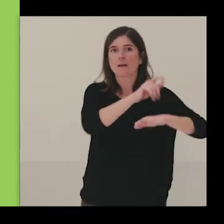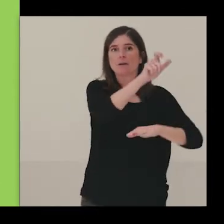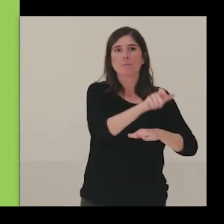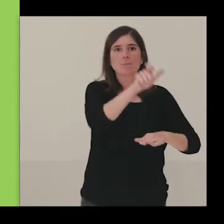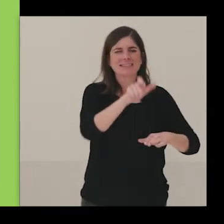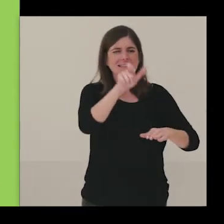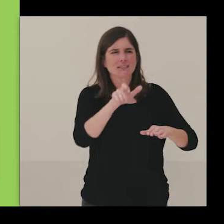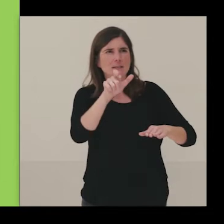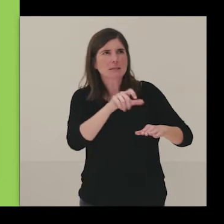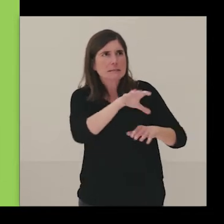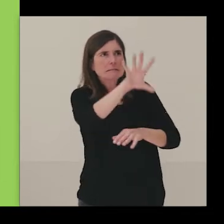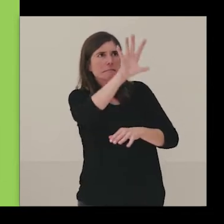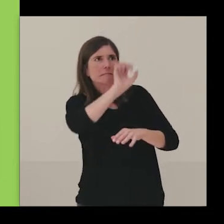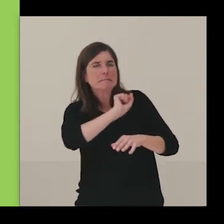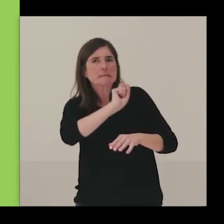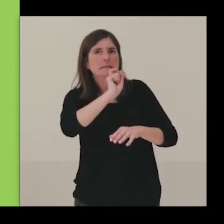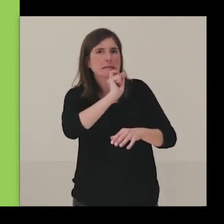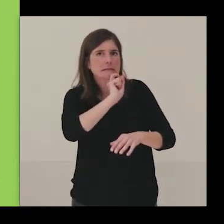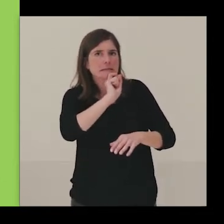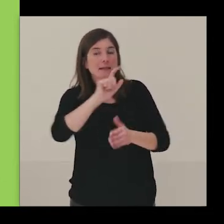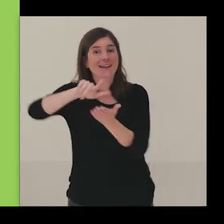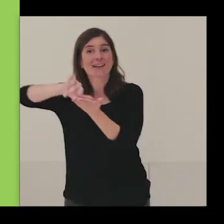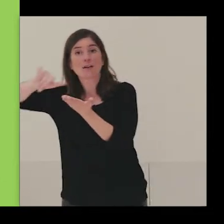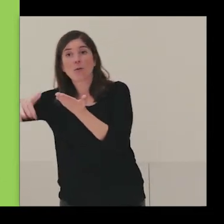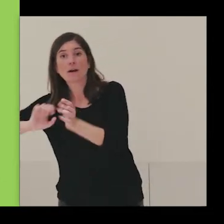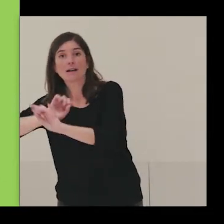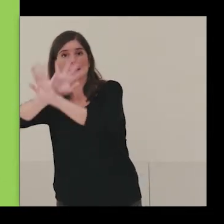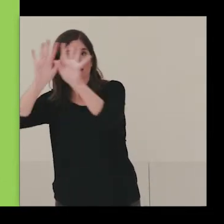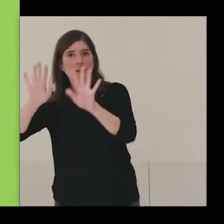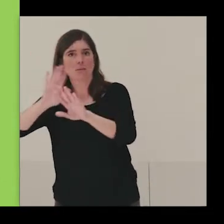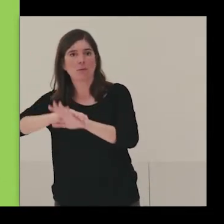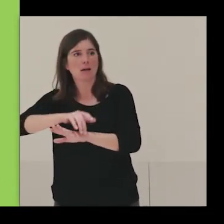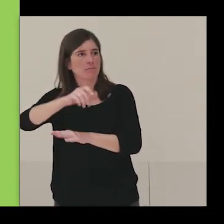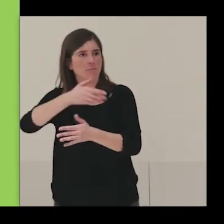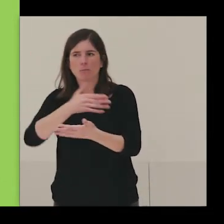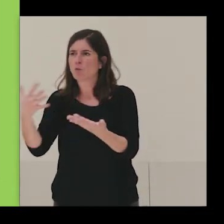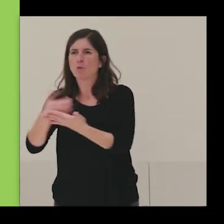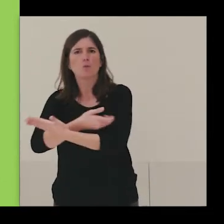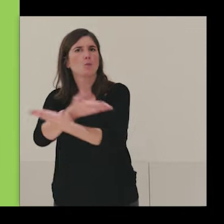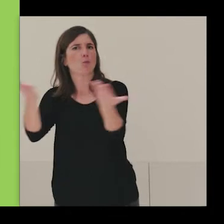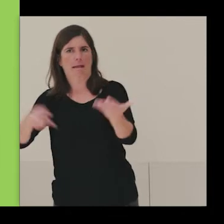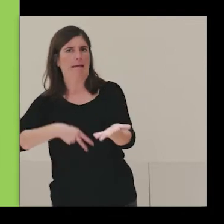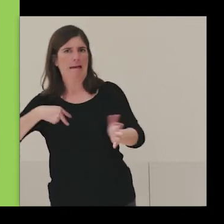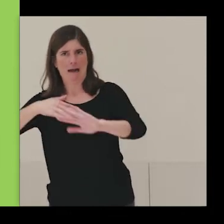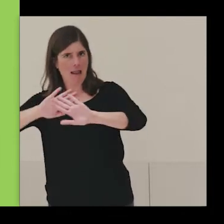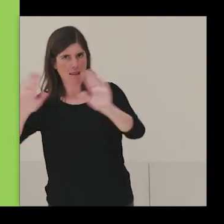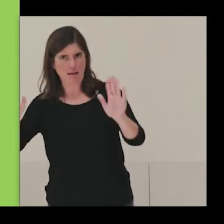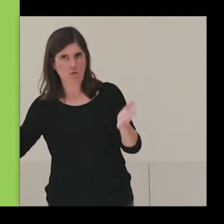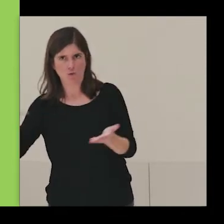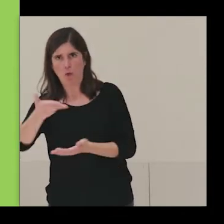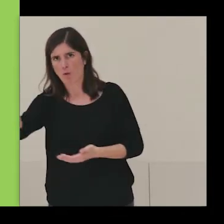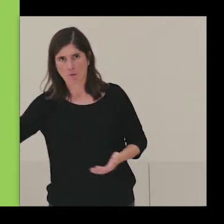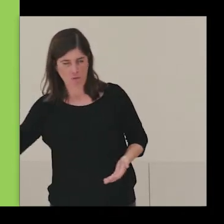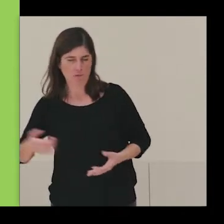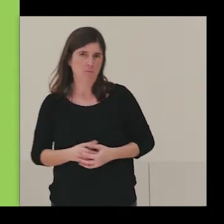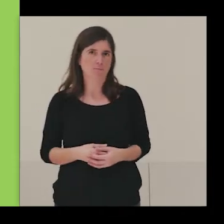a personas que tienen dificultades de comprensión y el lenguaje claro a público general, que no tenga una